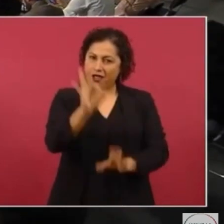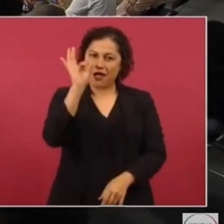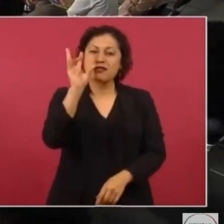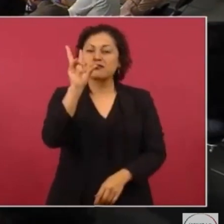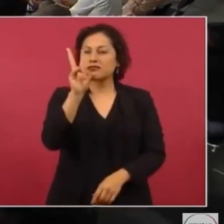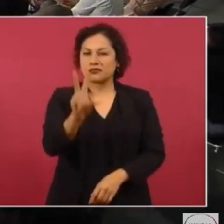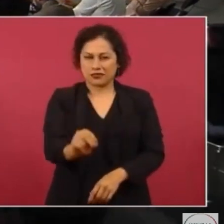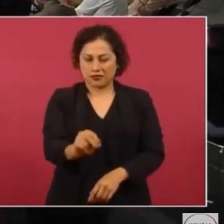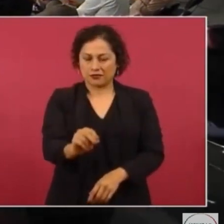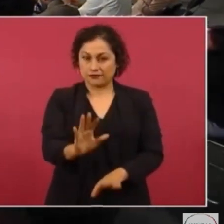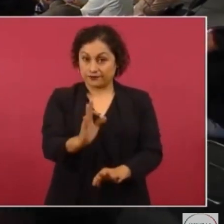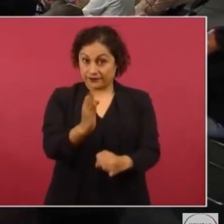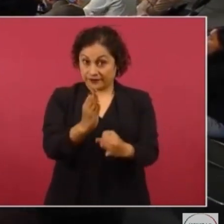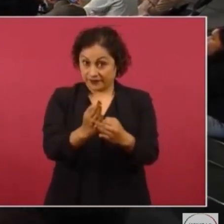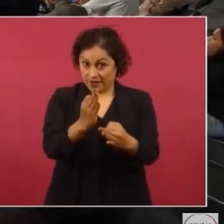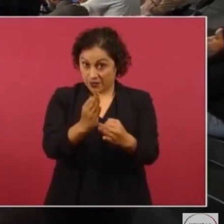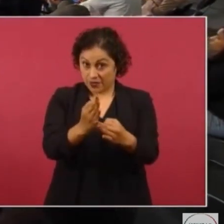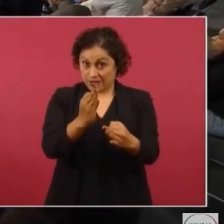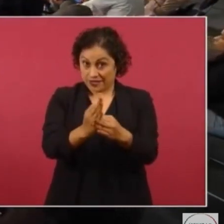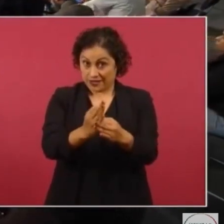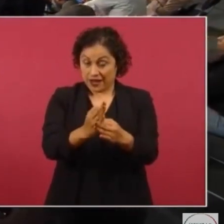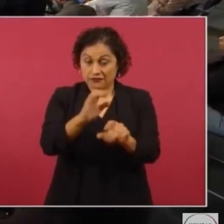lo que está de por medio